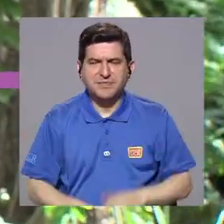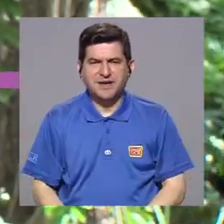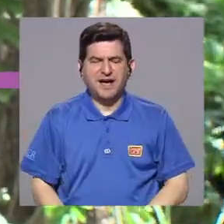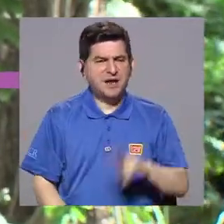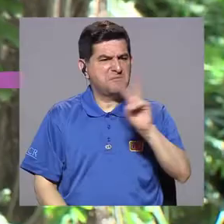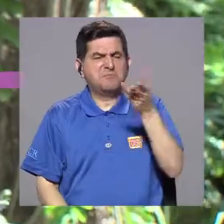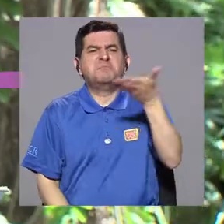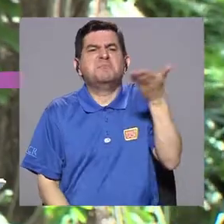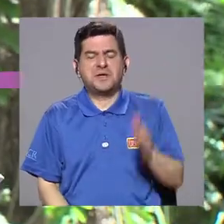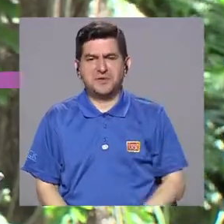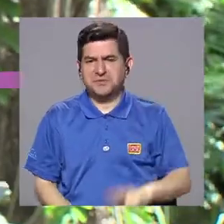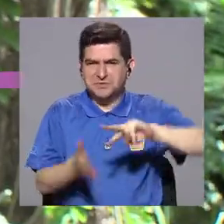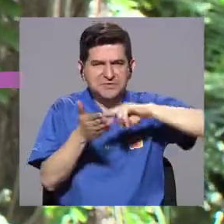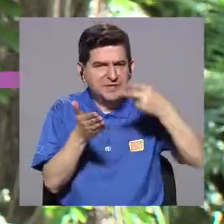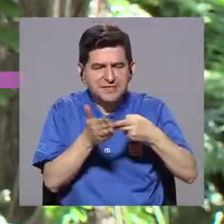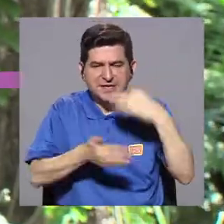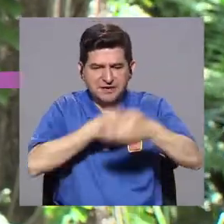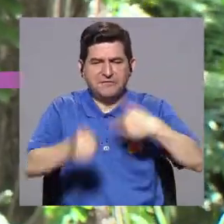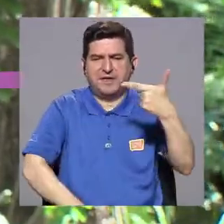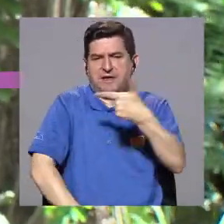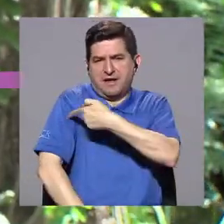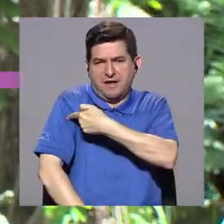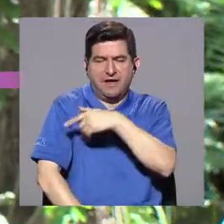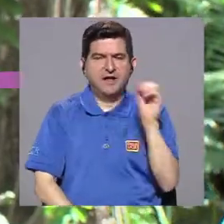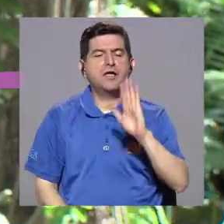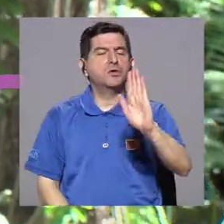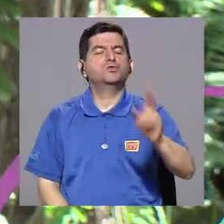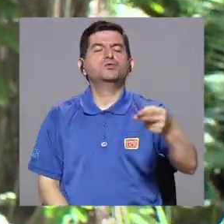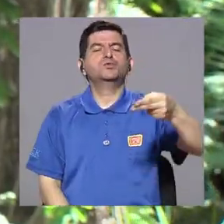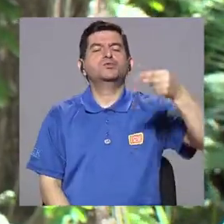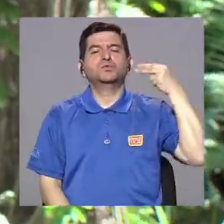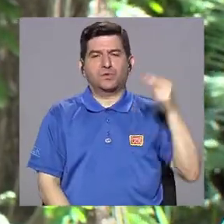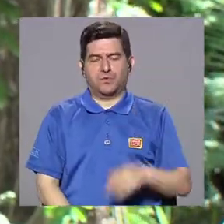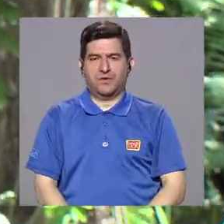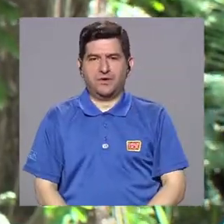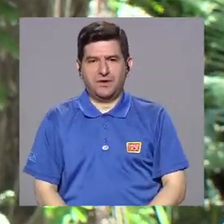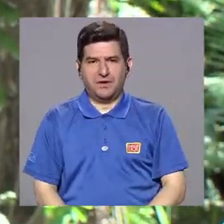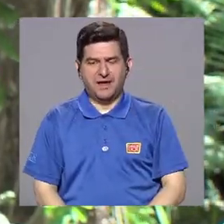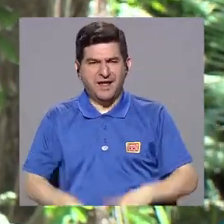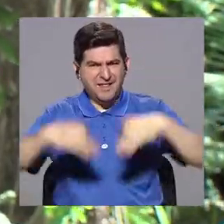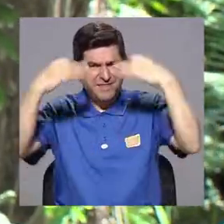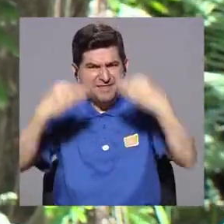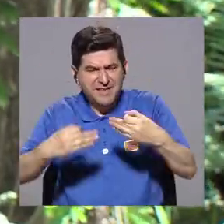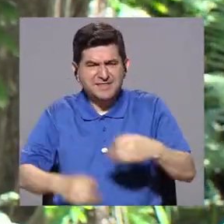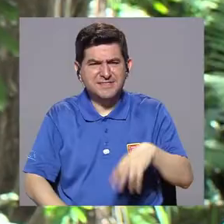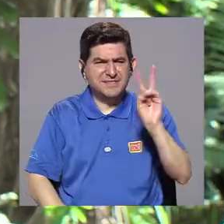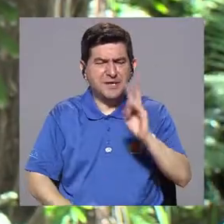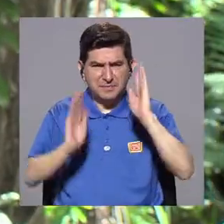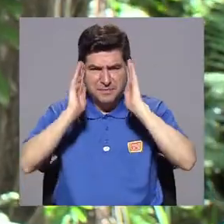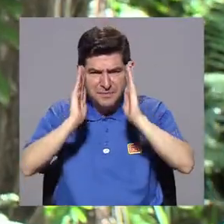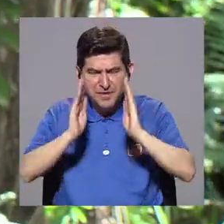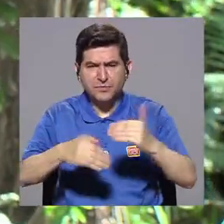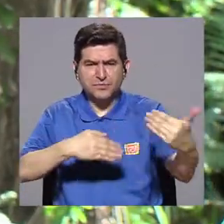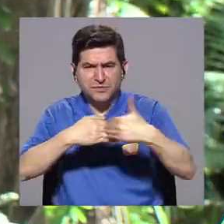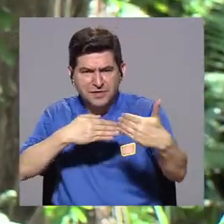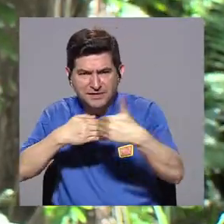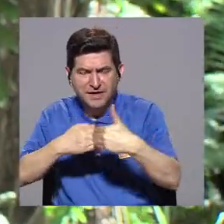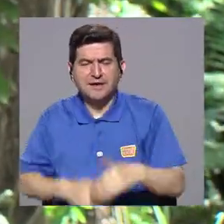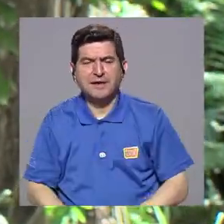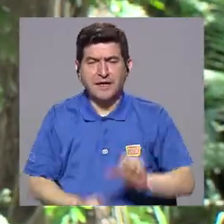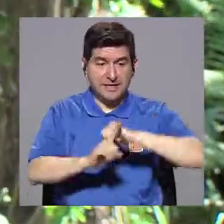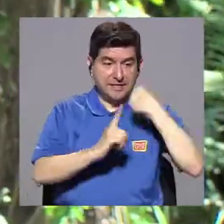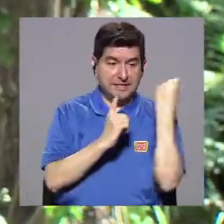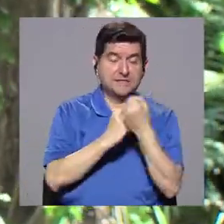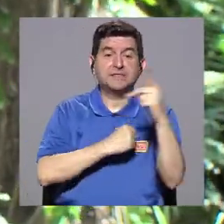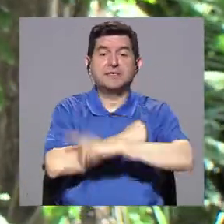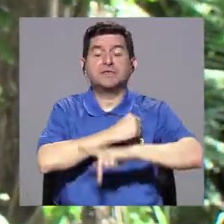qué es un virus, de qué se trata la inmunización y un poco de su historia, cómo se decide qué virus atacar, cuál es la